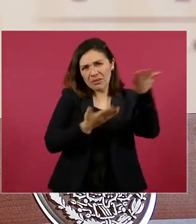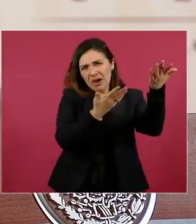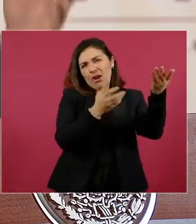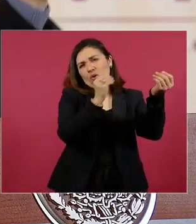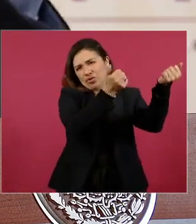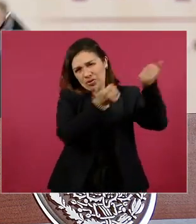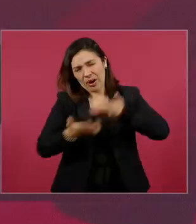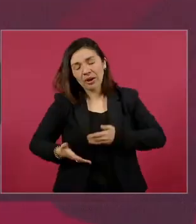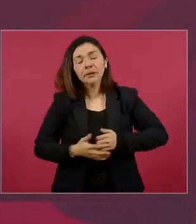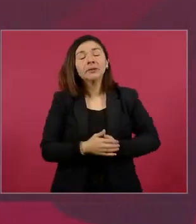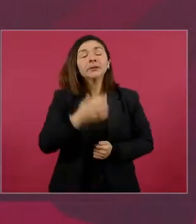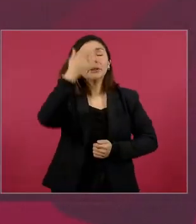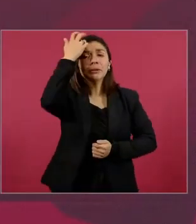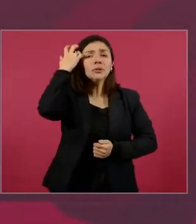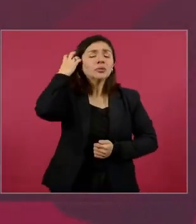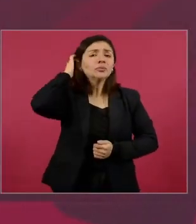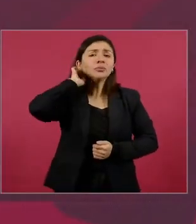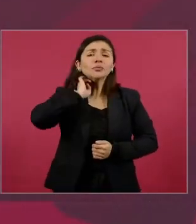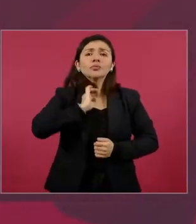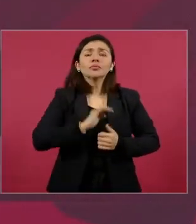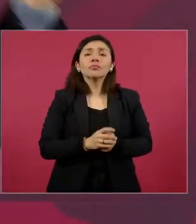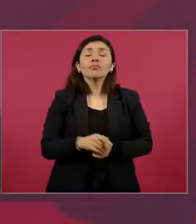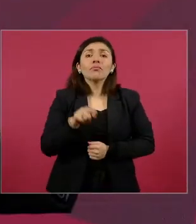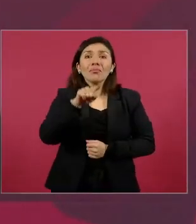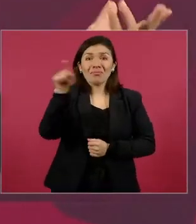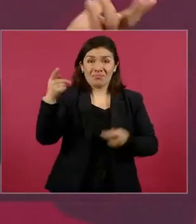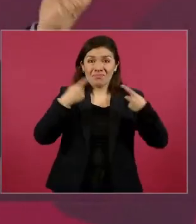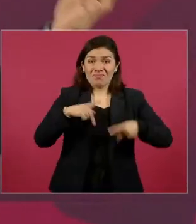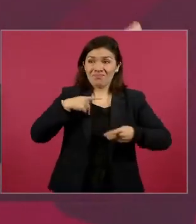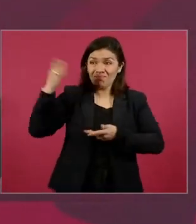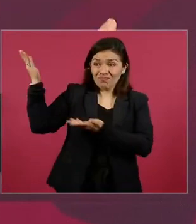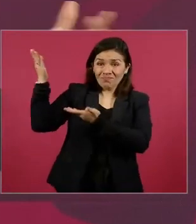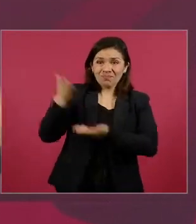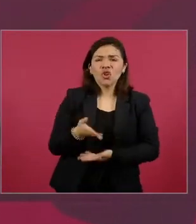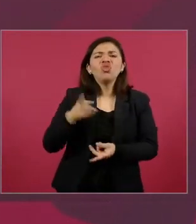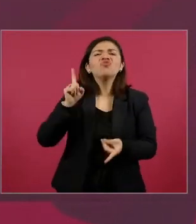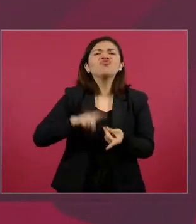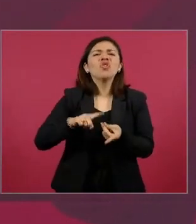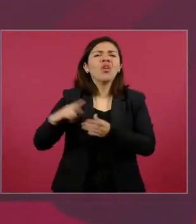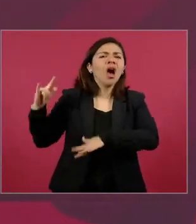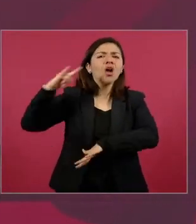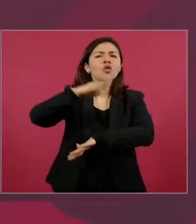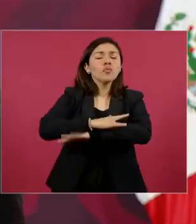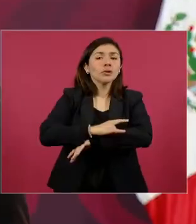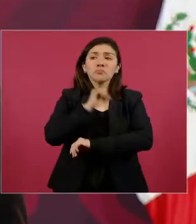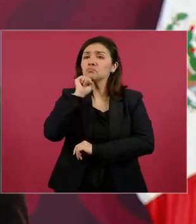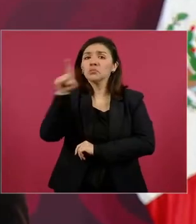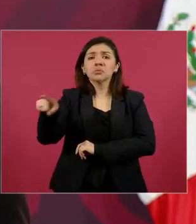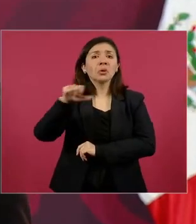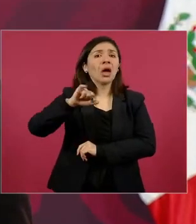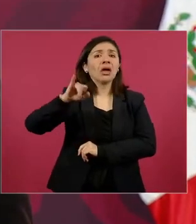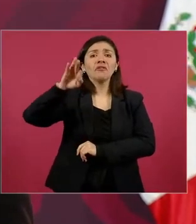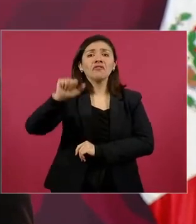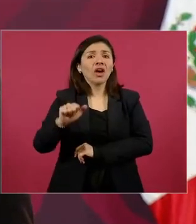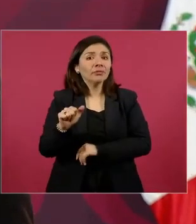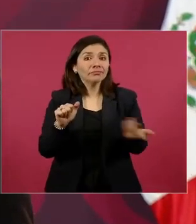Pues, ¿a dónde llegaron? Al aeropuerto Felipe Ángeles.